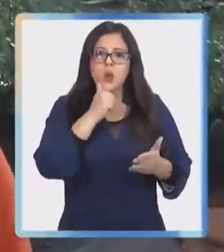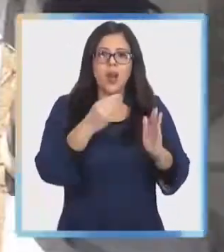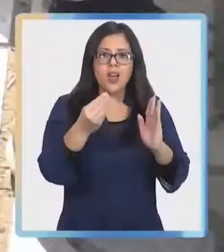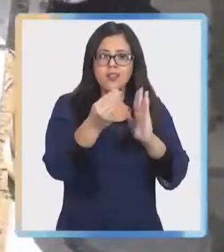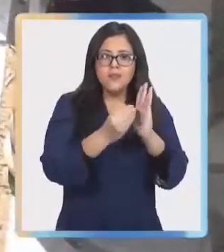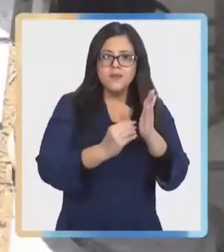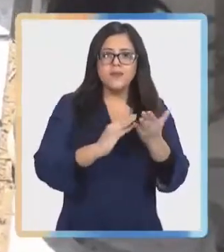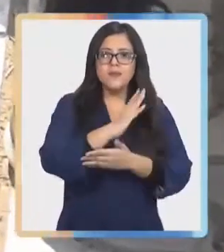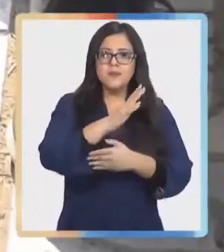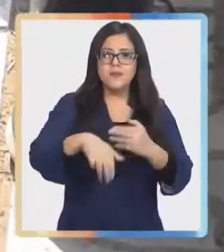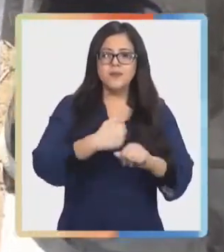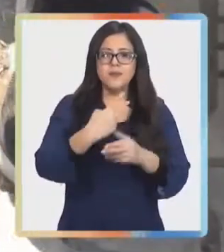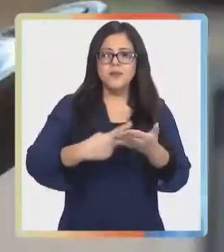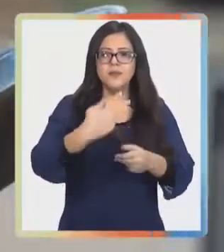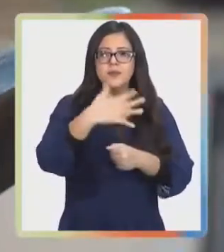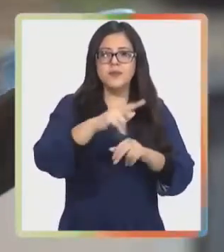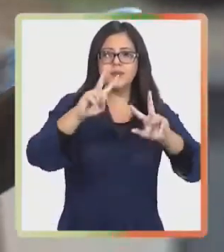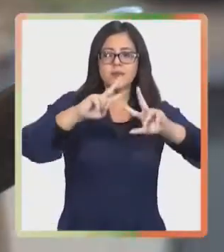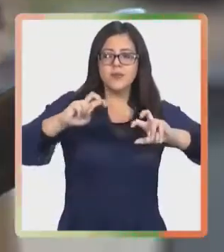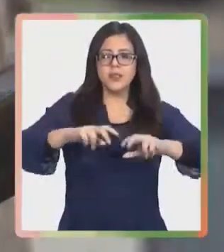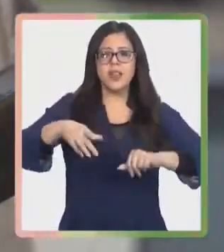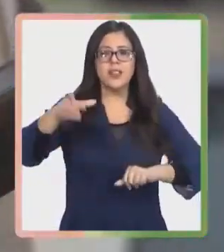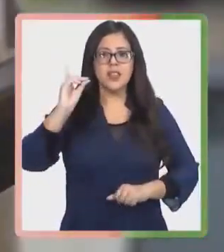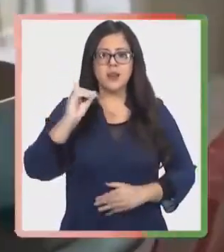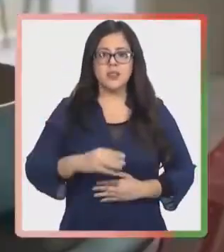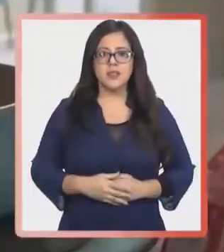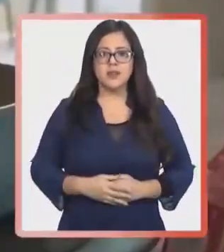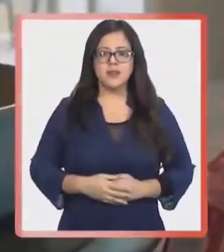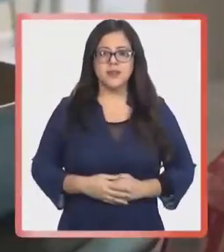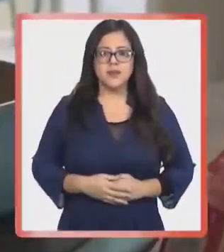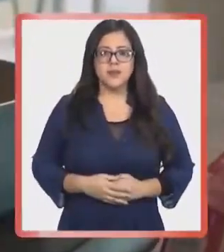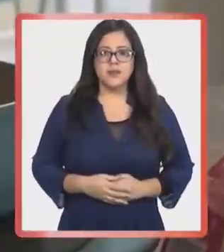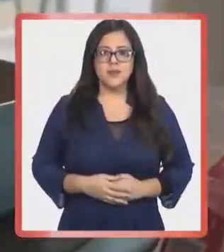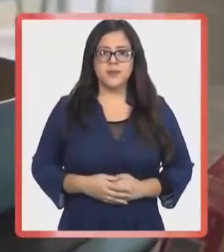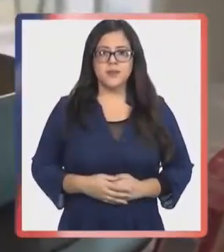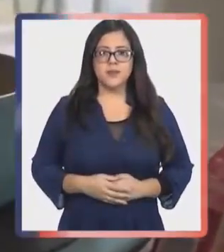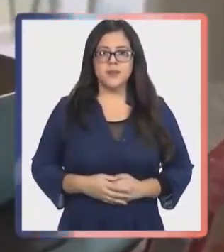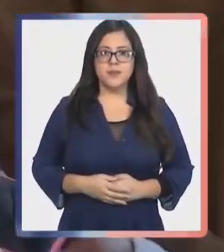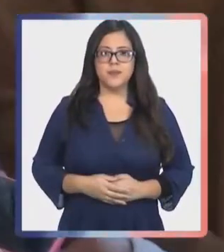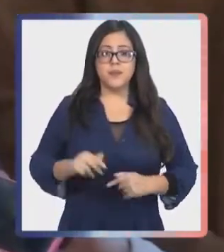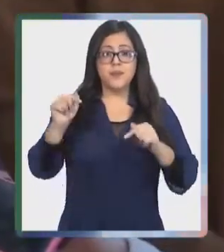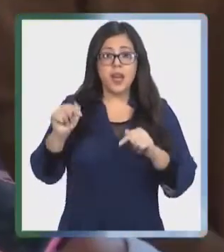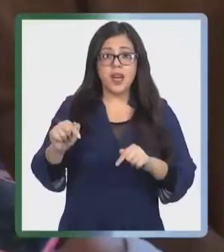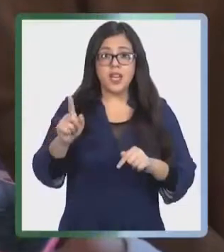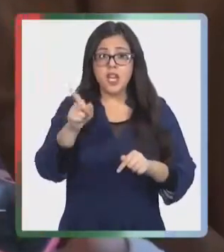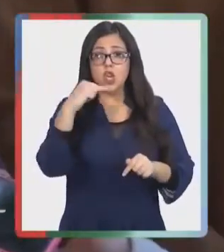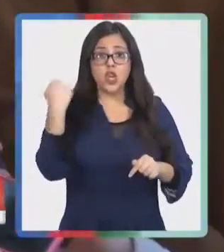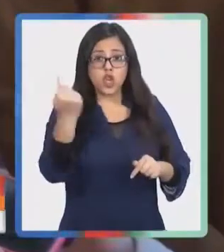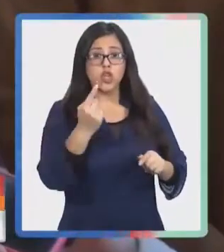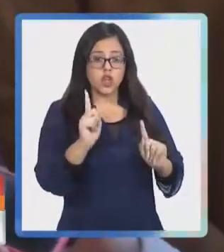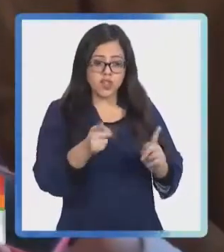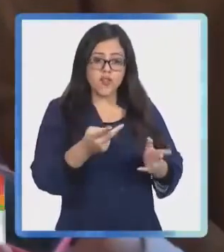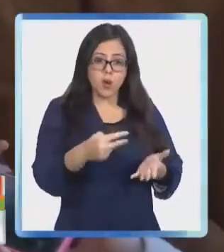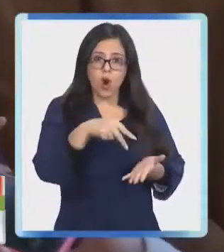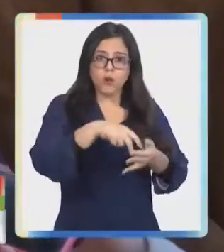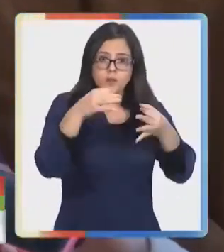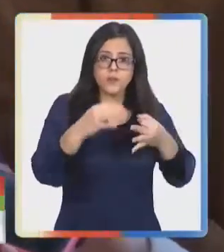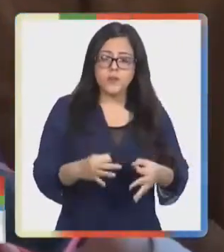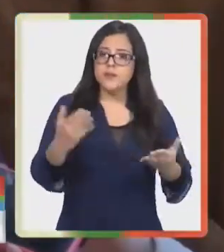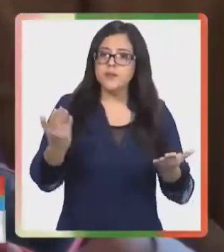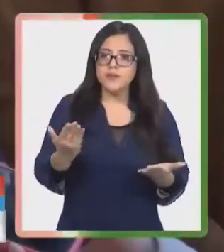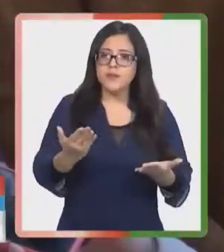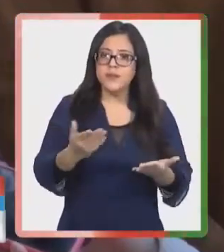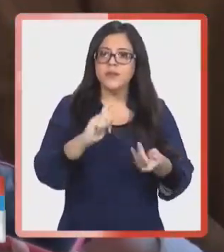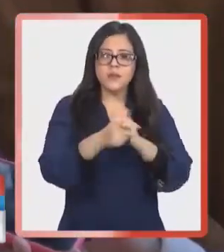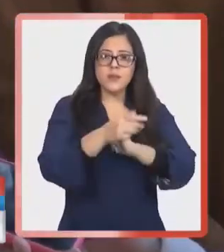nuevo registro desde el 2015 en el Estudio Nacional de Discapacidad. Necesitamos involucrarnos, que estemos ahí